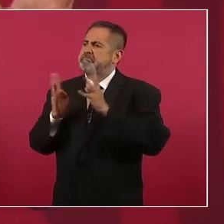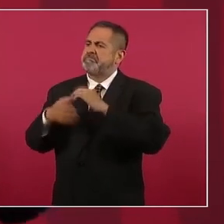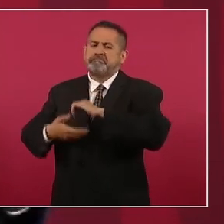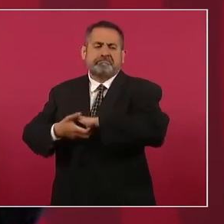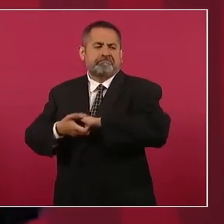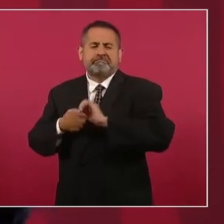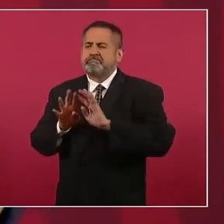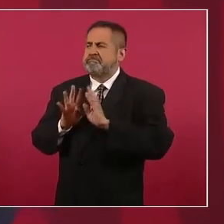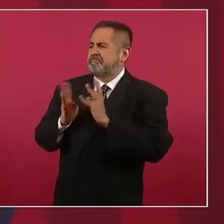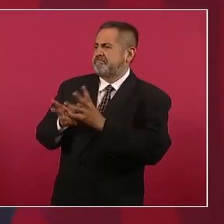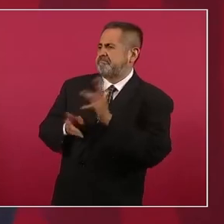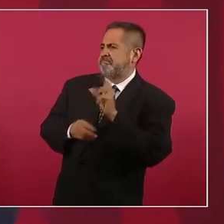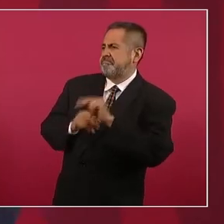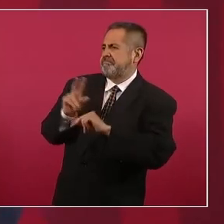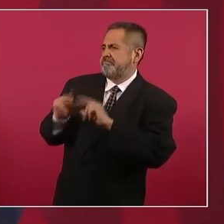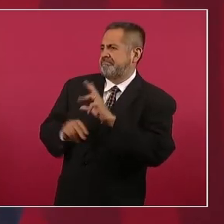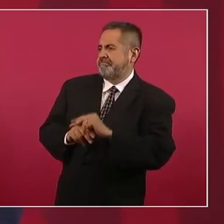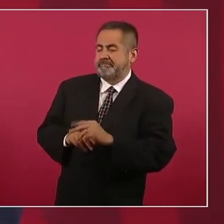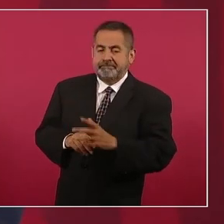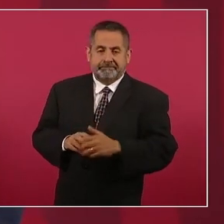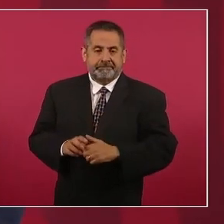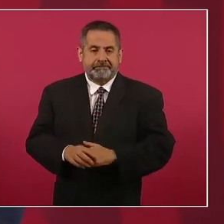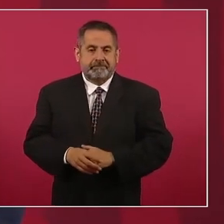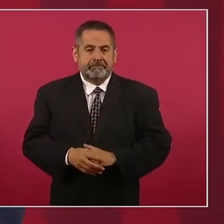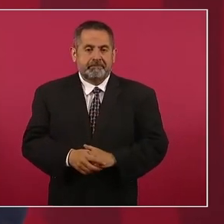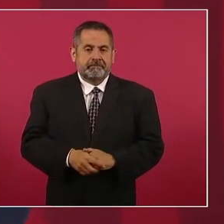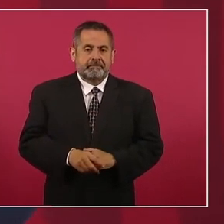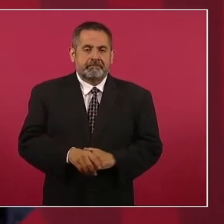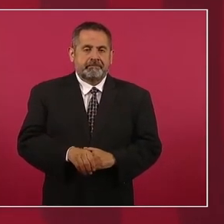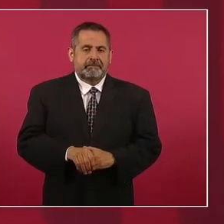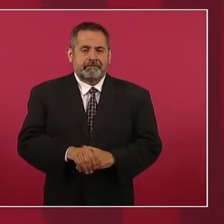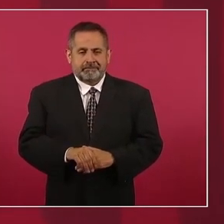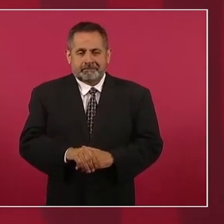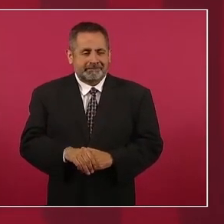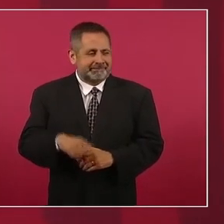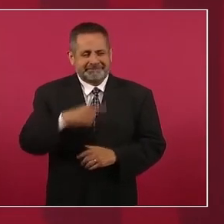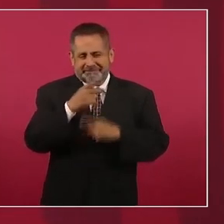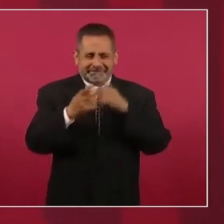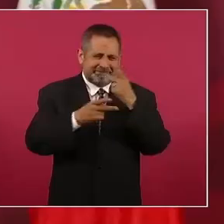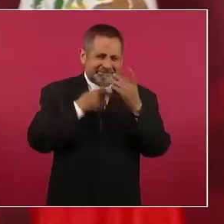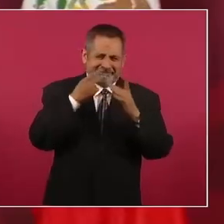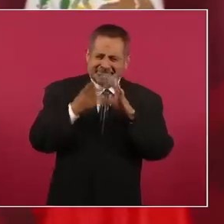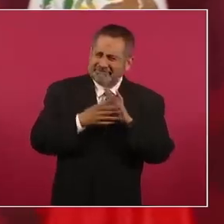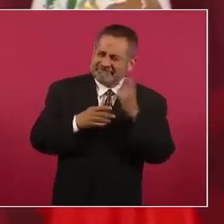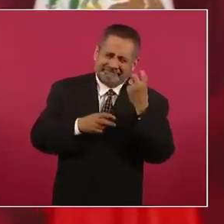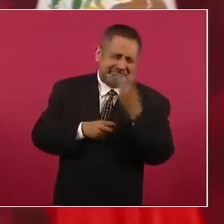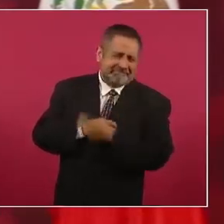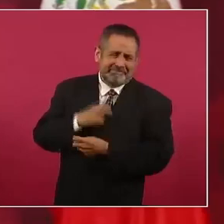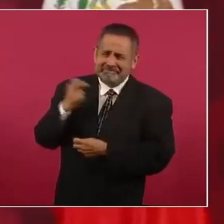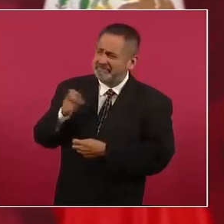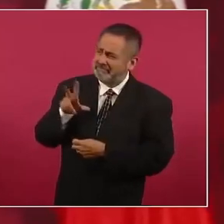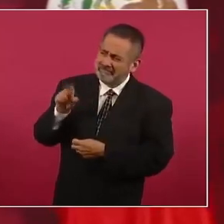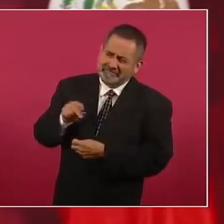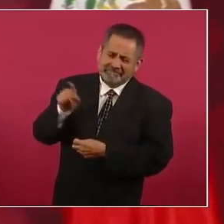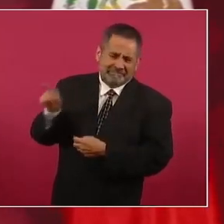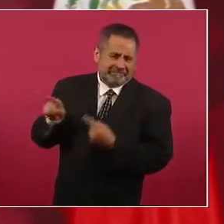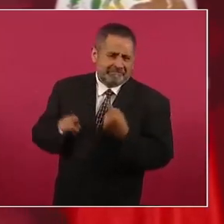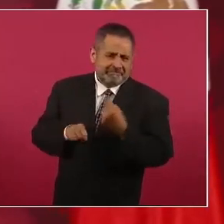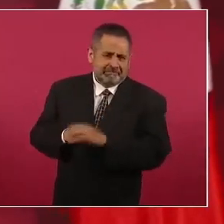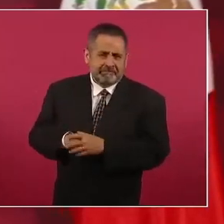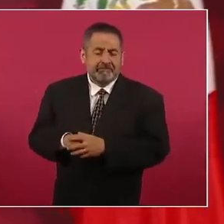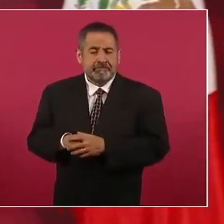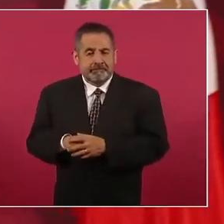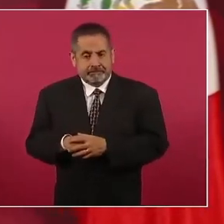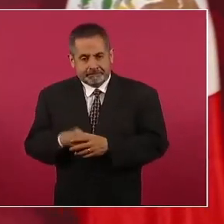para que no se hiciera el segundo piso. Y una campaña permanente. Vayan